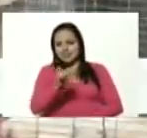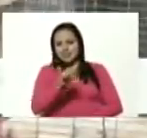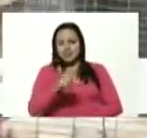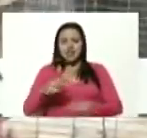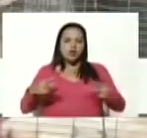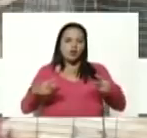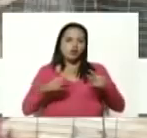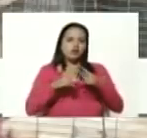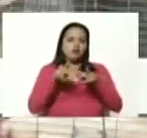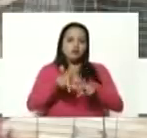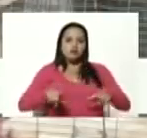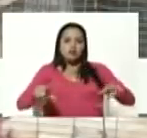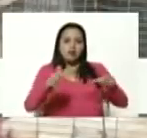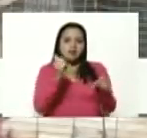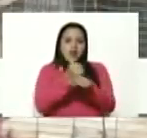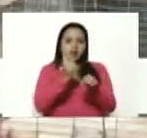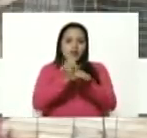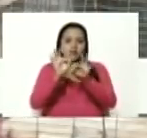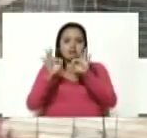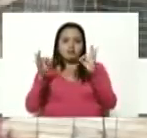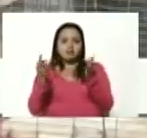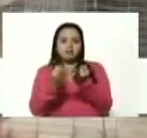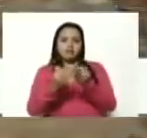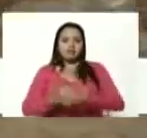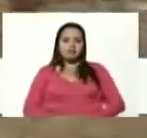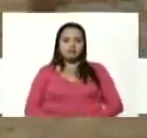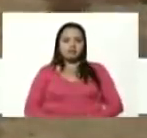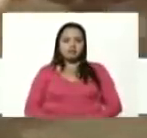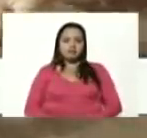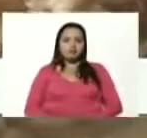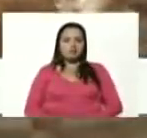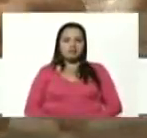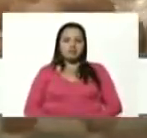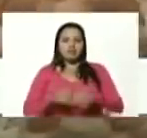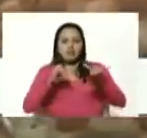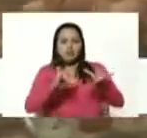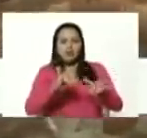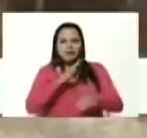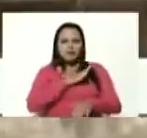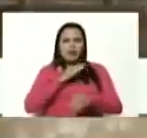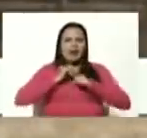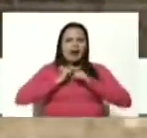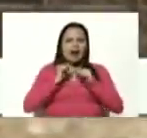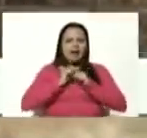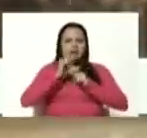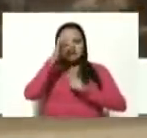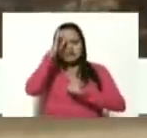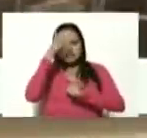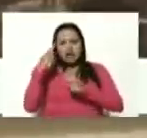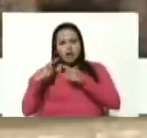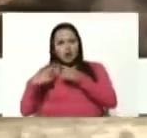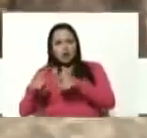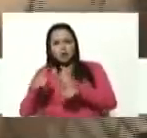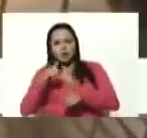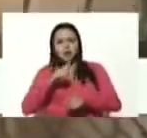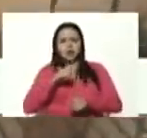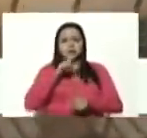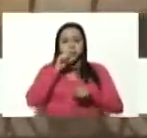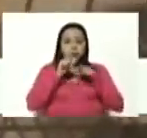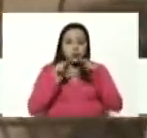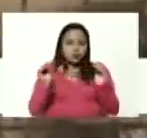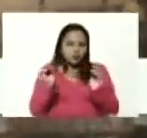unidad de producción familiar, la cual tenemos gallinas, tenemos codornices, tenemos